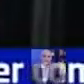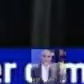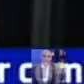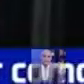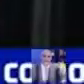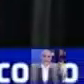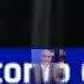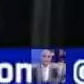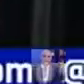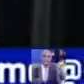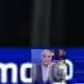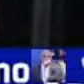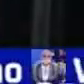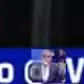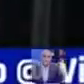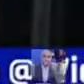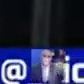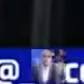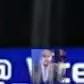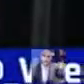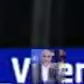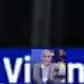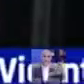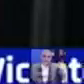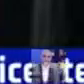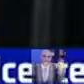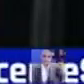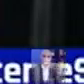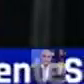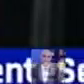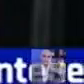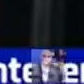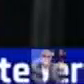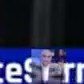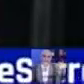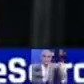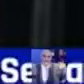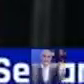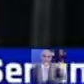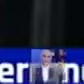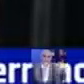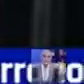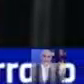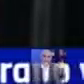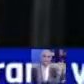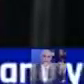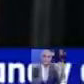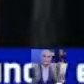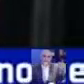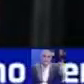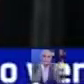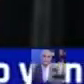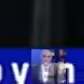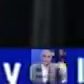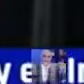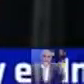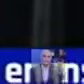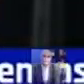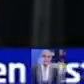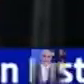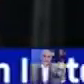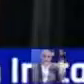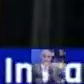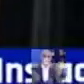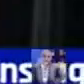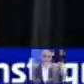Téllez, a ver, y grábeme, don David, hace un rato le presentaba un extracto